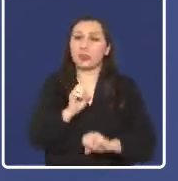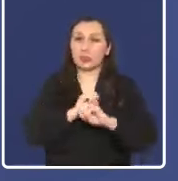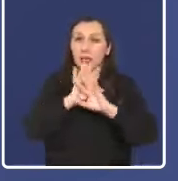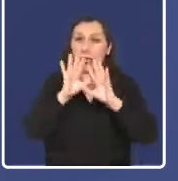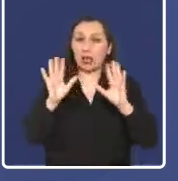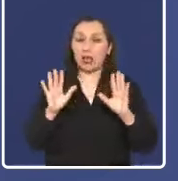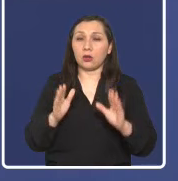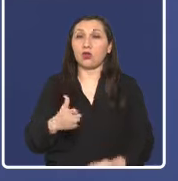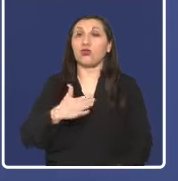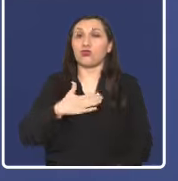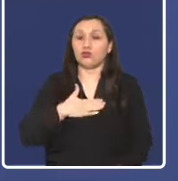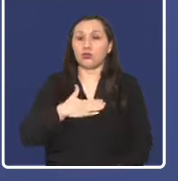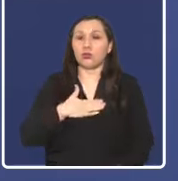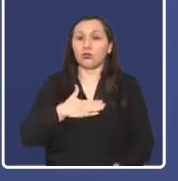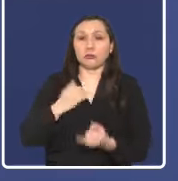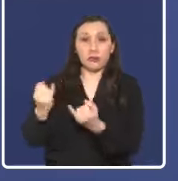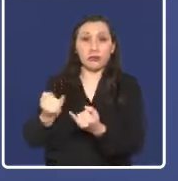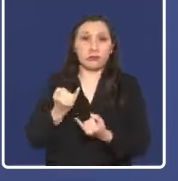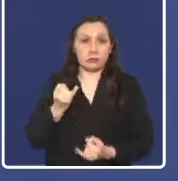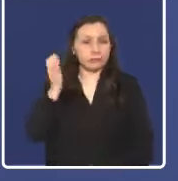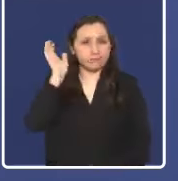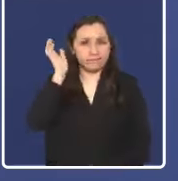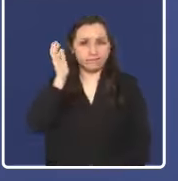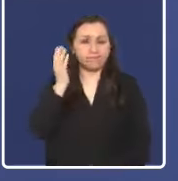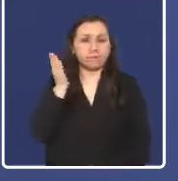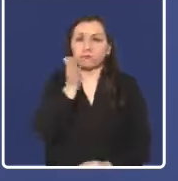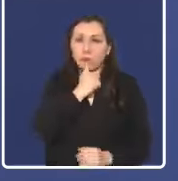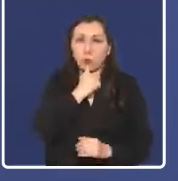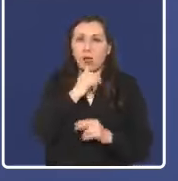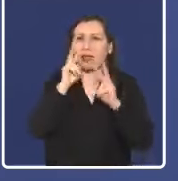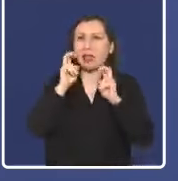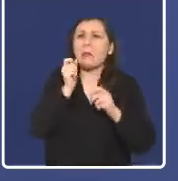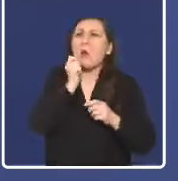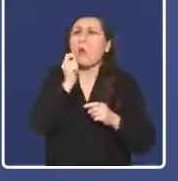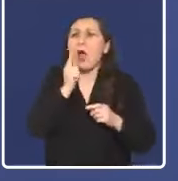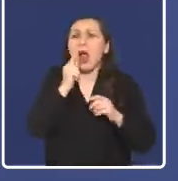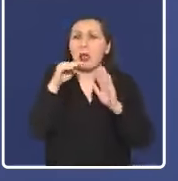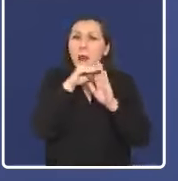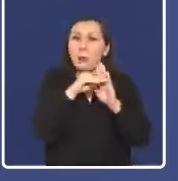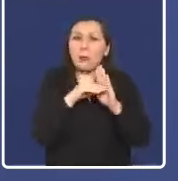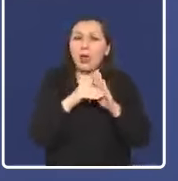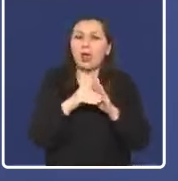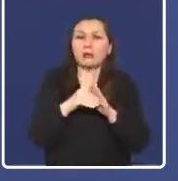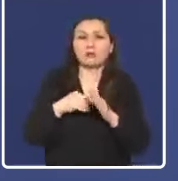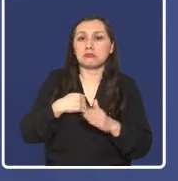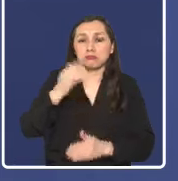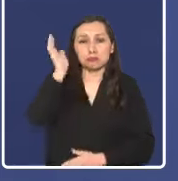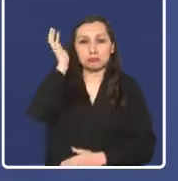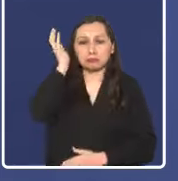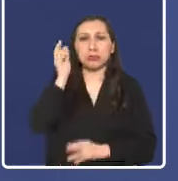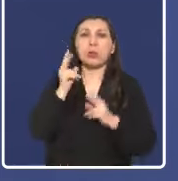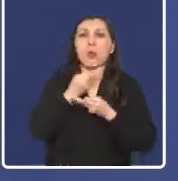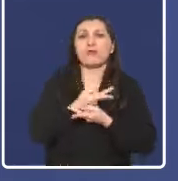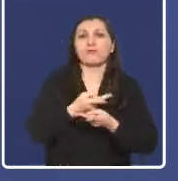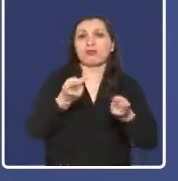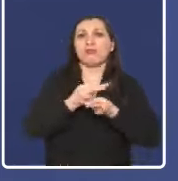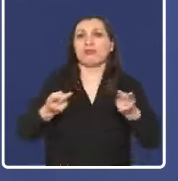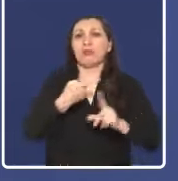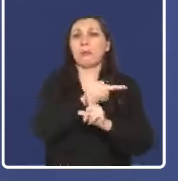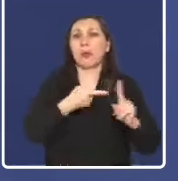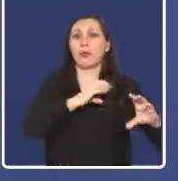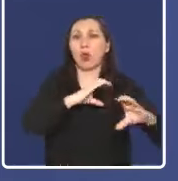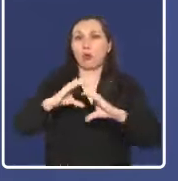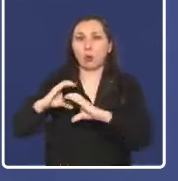esto, yo no tuve información respecto de los detalles que han ido trascendiendo en los medios de comunicación.